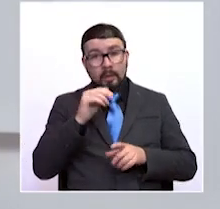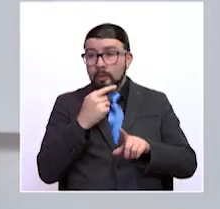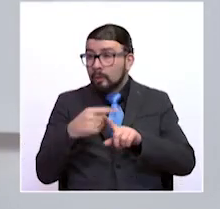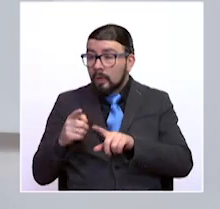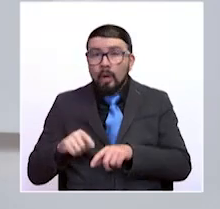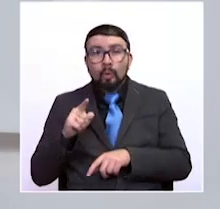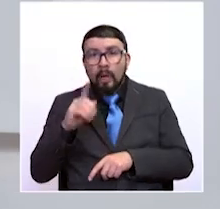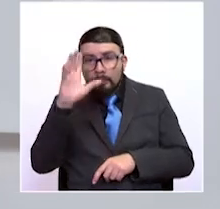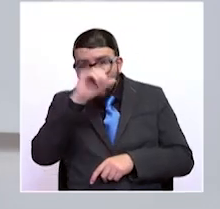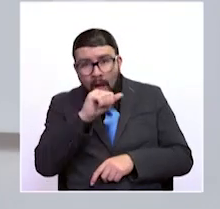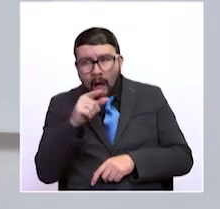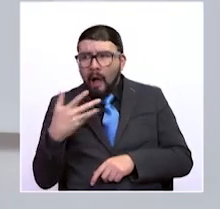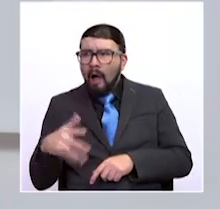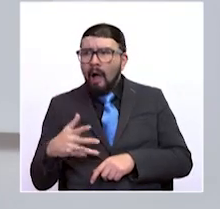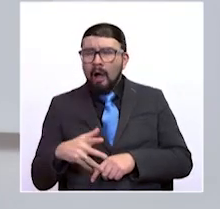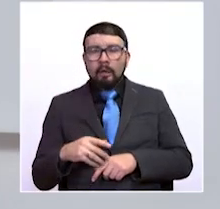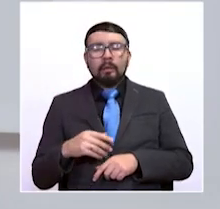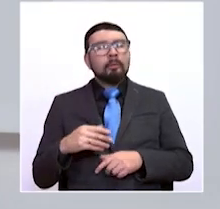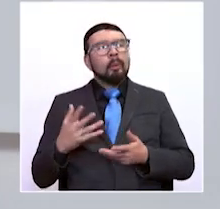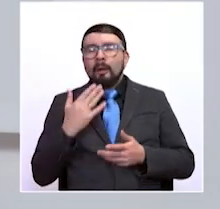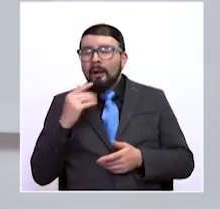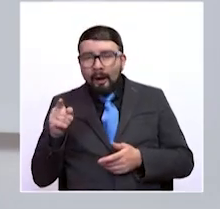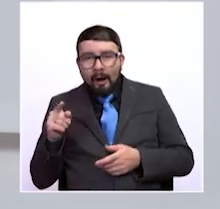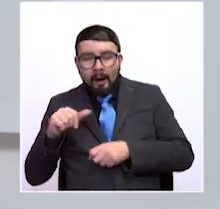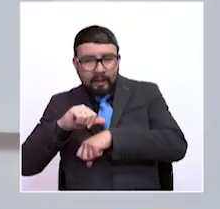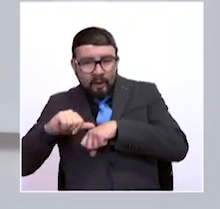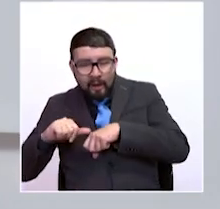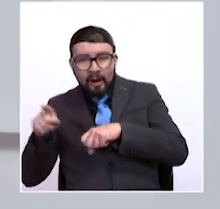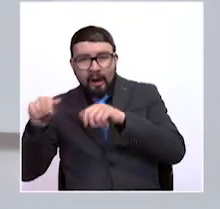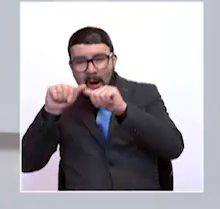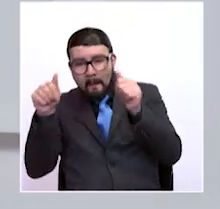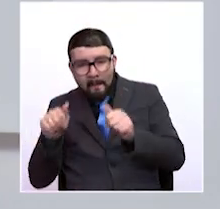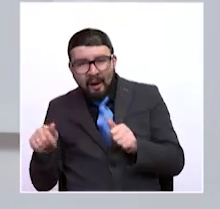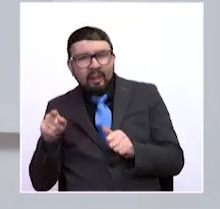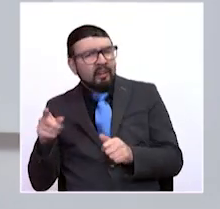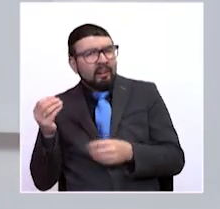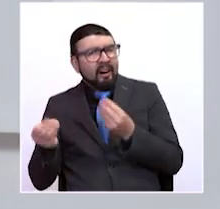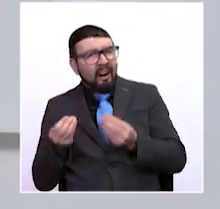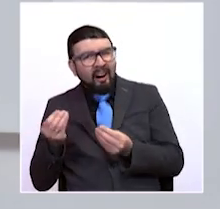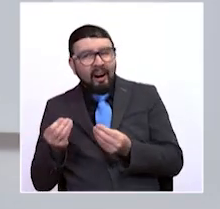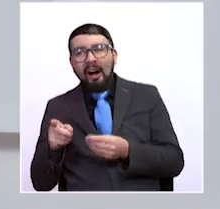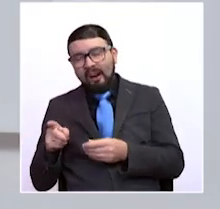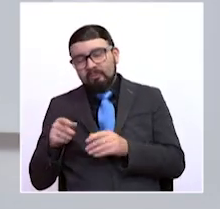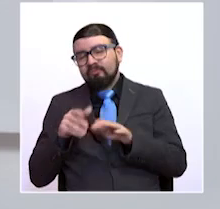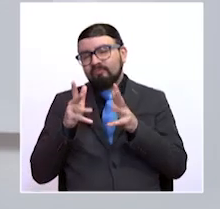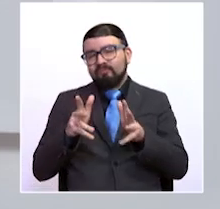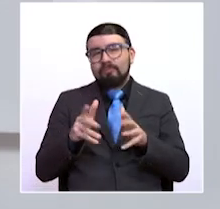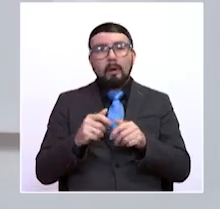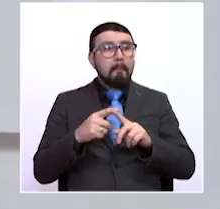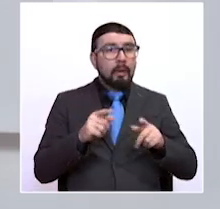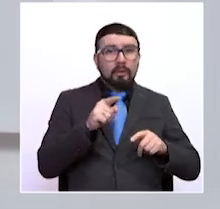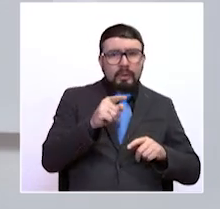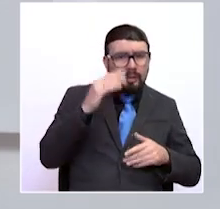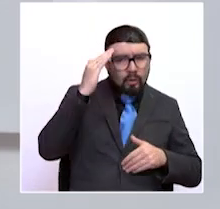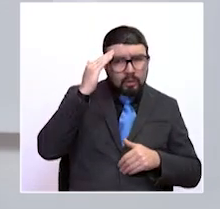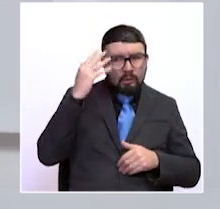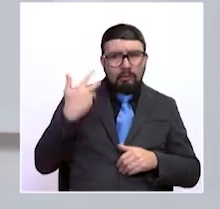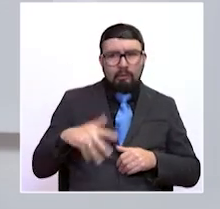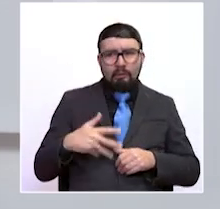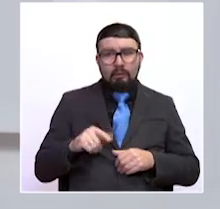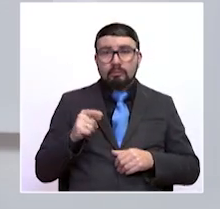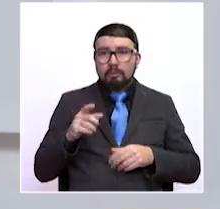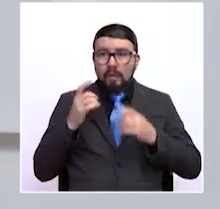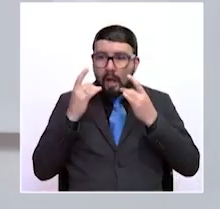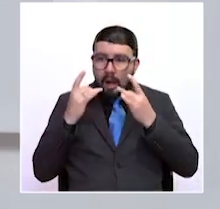sepan finalmente pues qué hacen ellos desde la cirugía plástica, pero que ustedes se concienticen hasta dónde está la